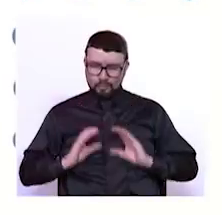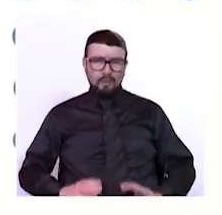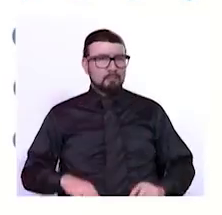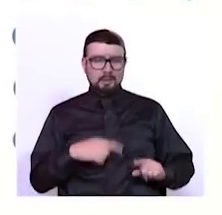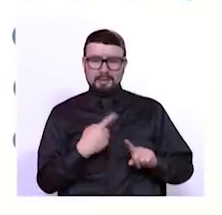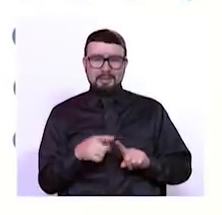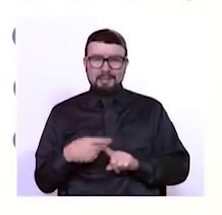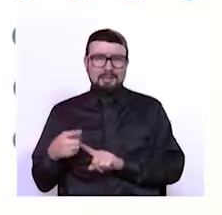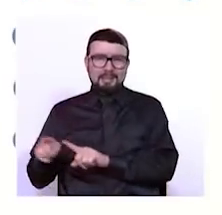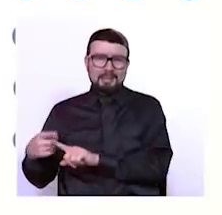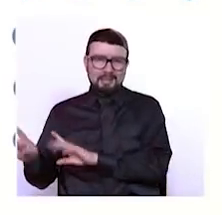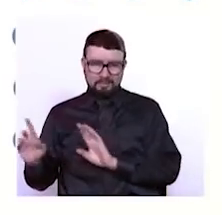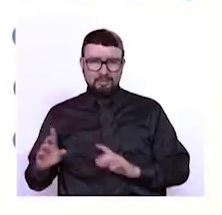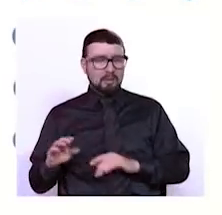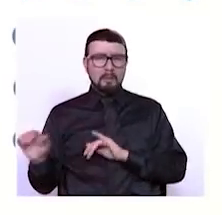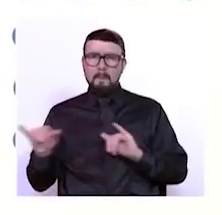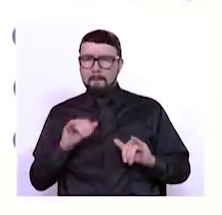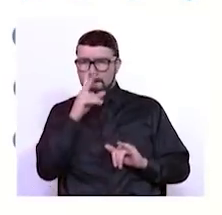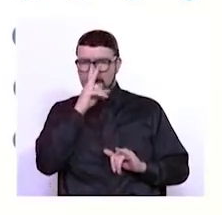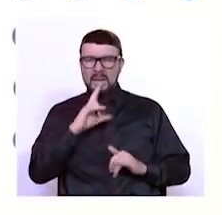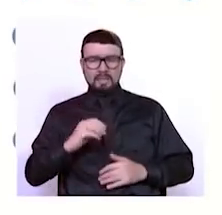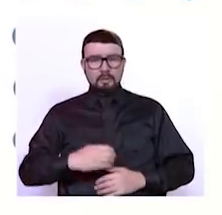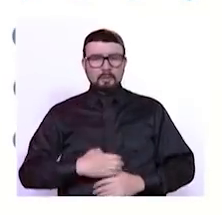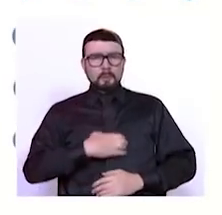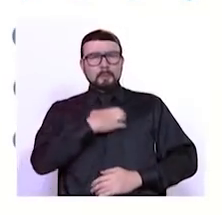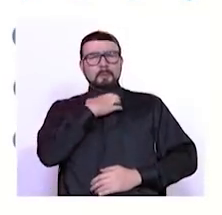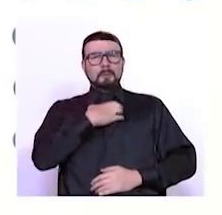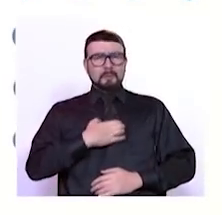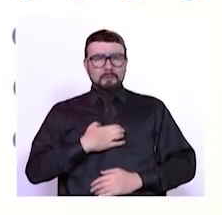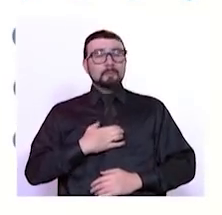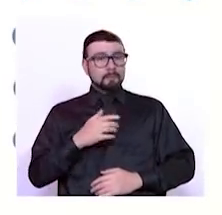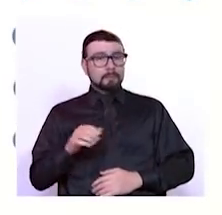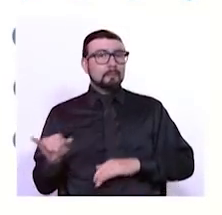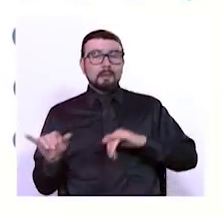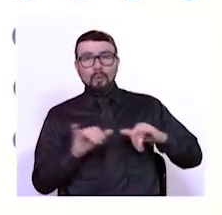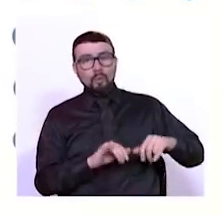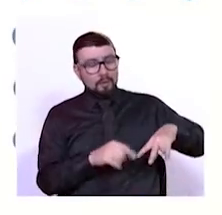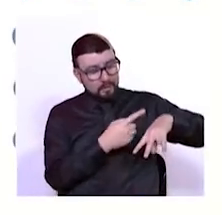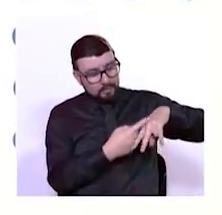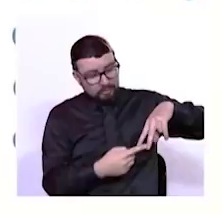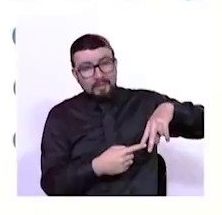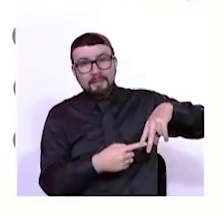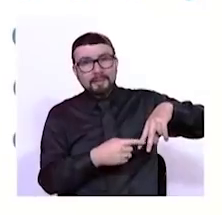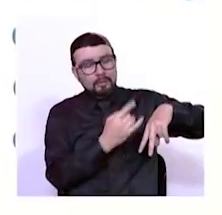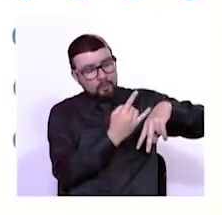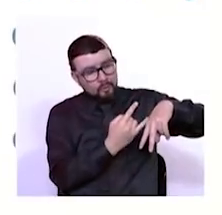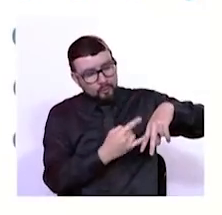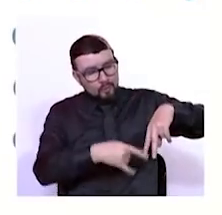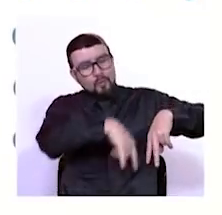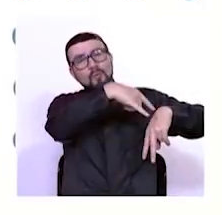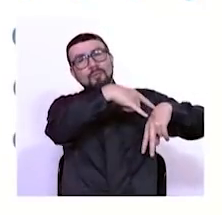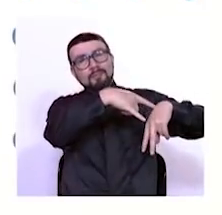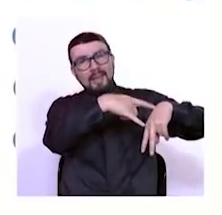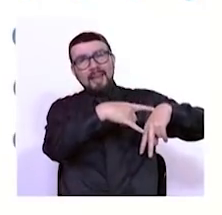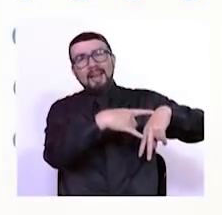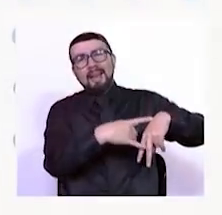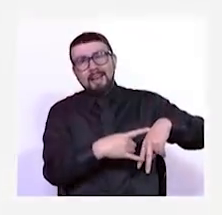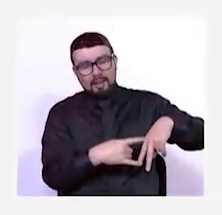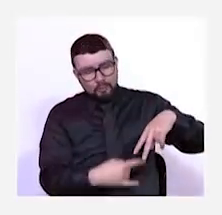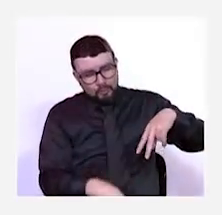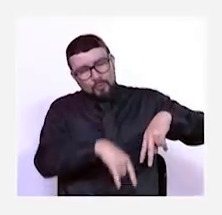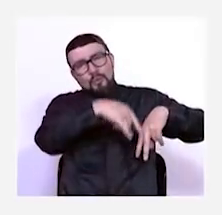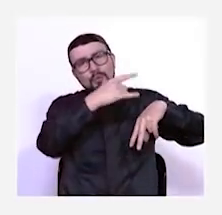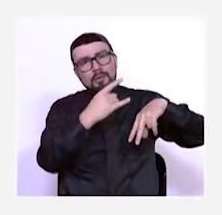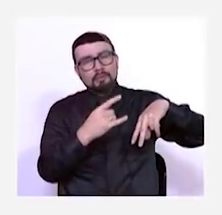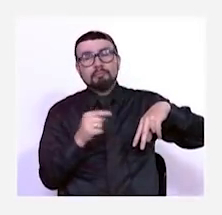uno de ellos, que es el que nos agrava la condición a nivel vascular, se llama el reflujo venoso. Y eso lo determinamos con